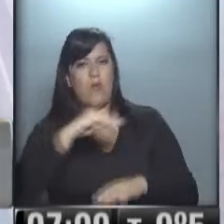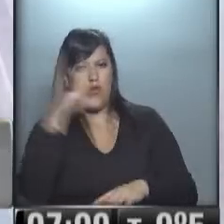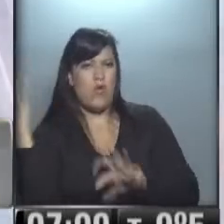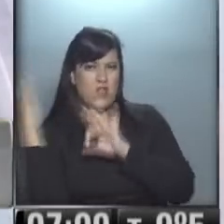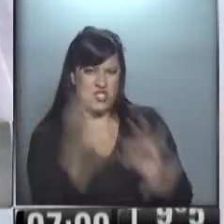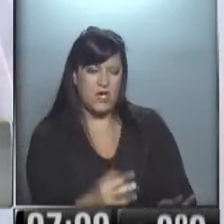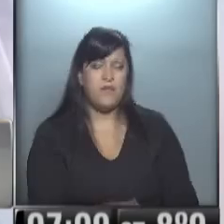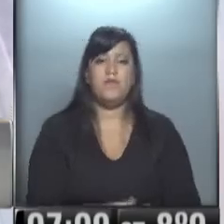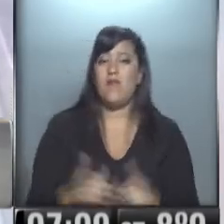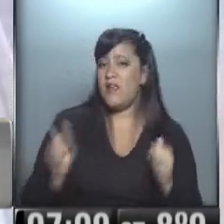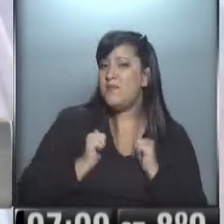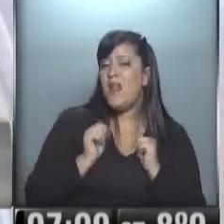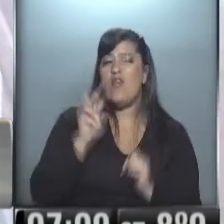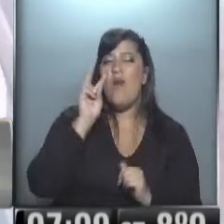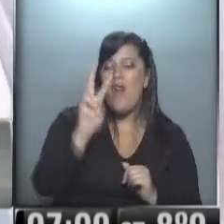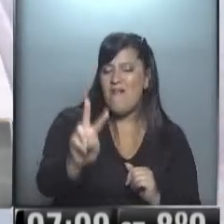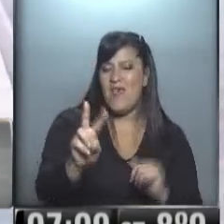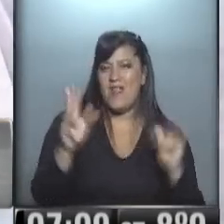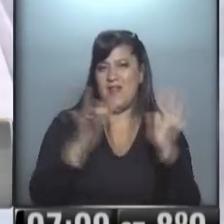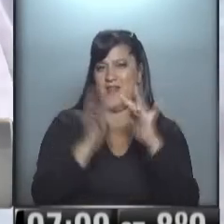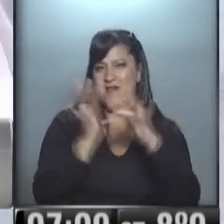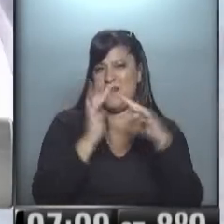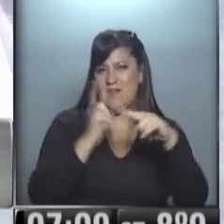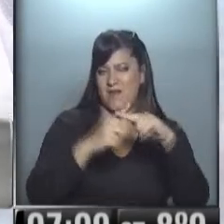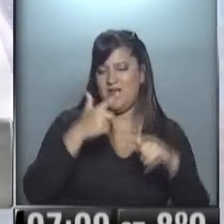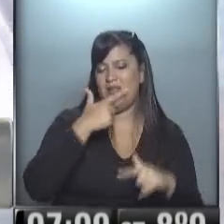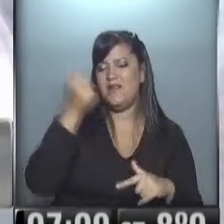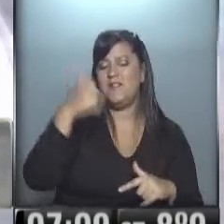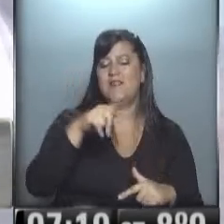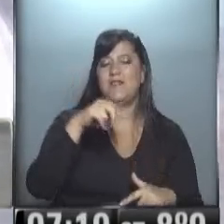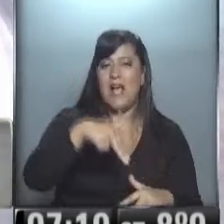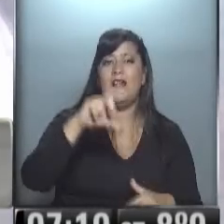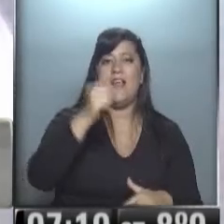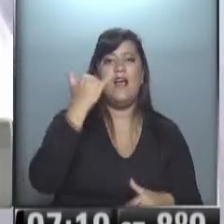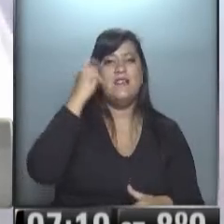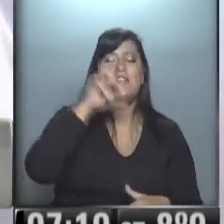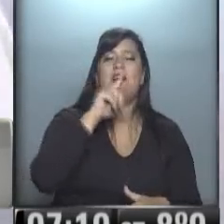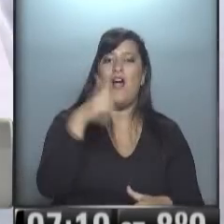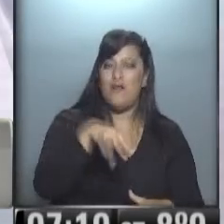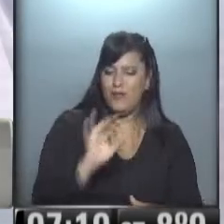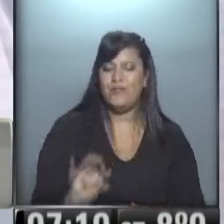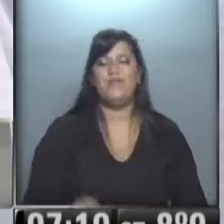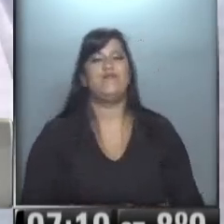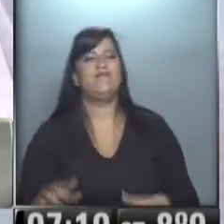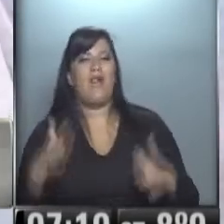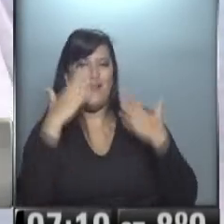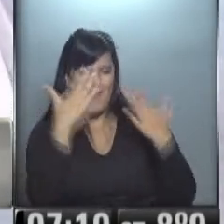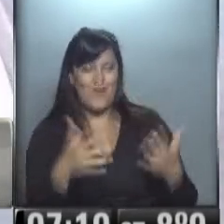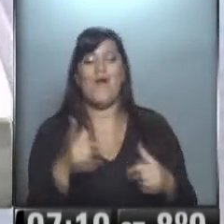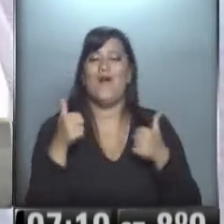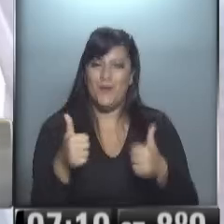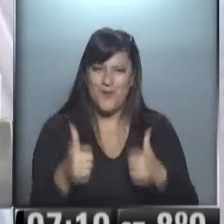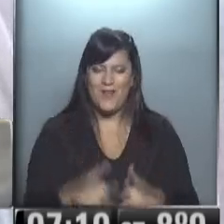acá. Esperando para ver al santo. Sí, sí, espero que le hago el corcho o qué hago. No, está bien. Bueno, hasta luego, que le vaya